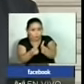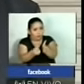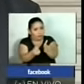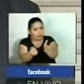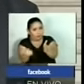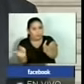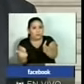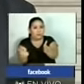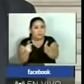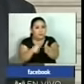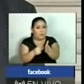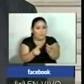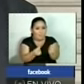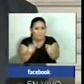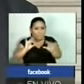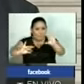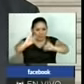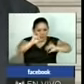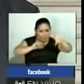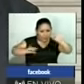de la epidemia